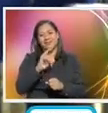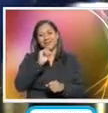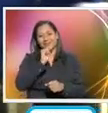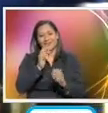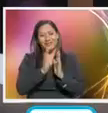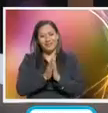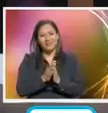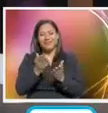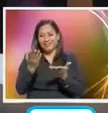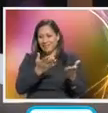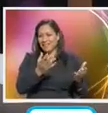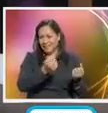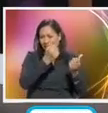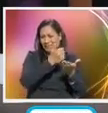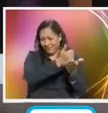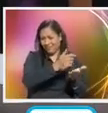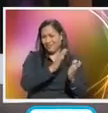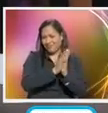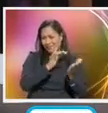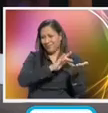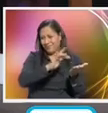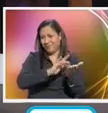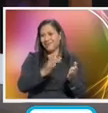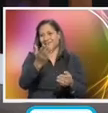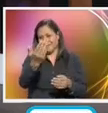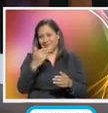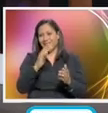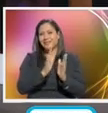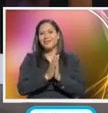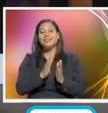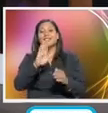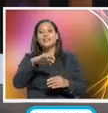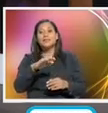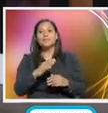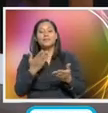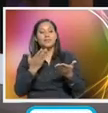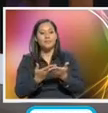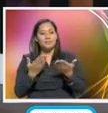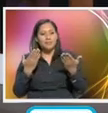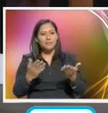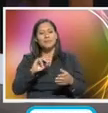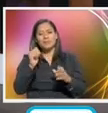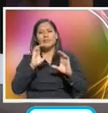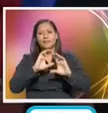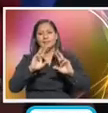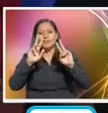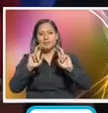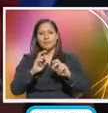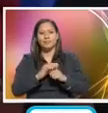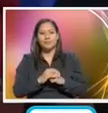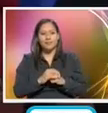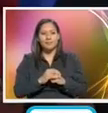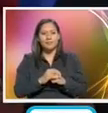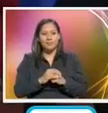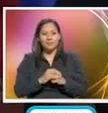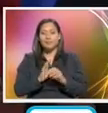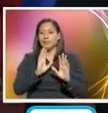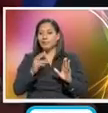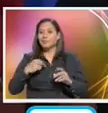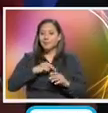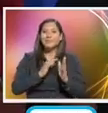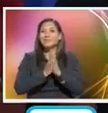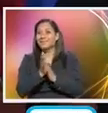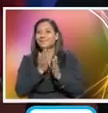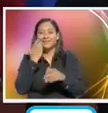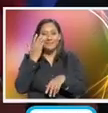Ya, vengan y rescátennos, ¿verdad? Dicen todos. Vénganse, acá. por favor. Oigan, ahora, ¿qué otra canción nos van a interpretar? Porque ya nos quedamos así entradones,